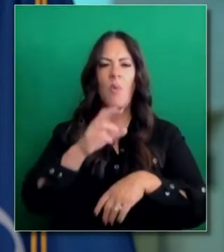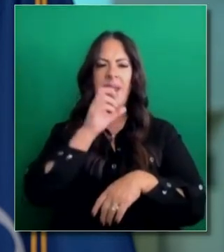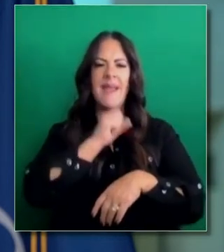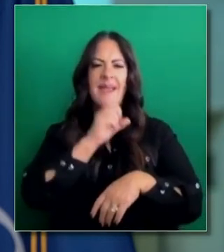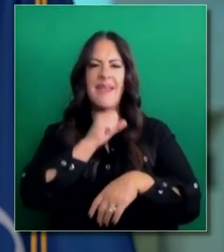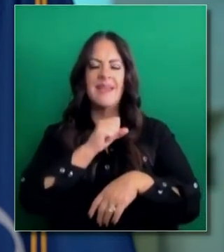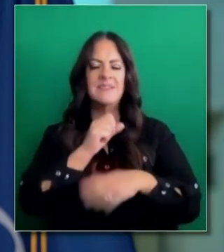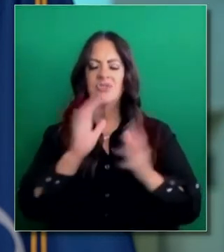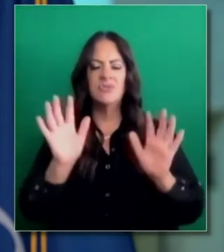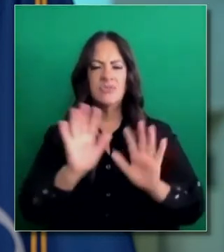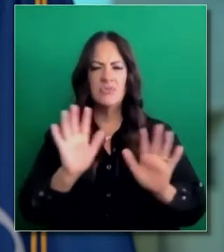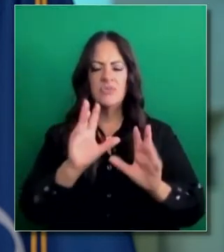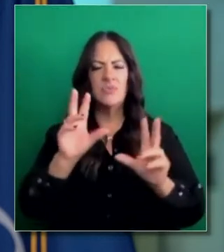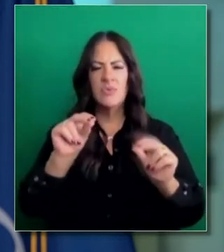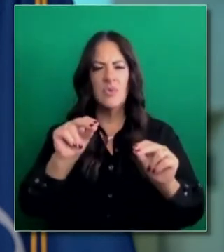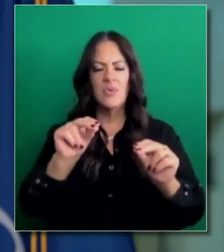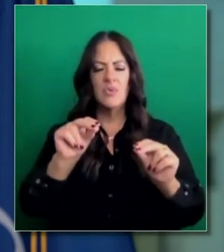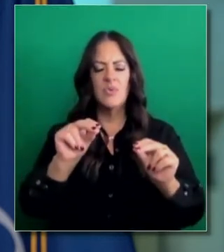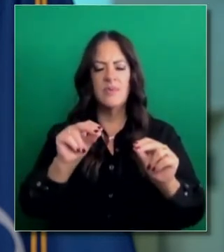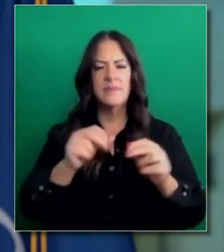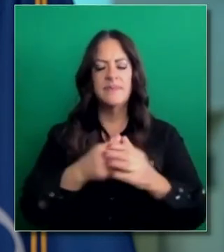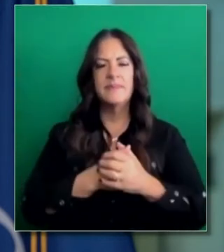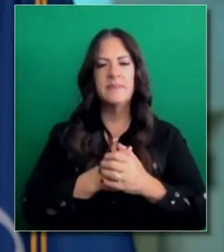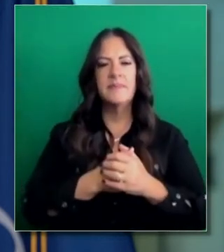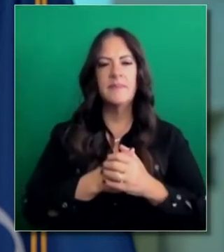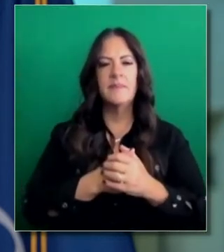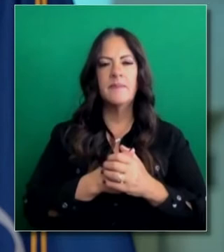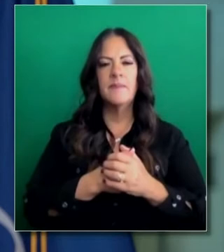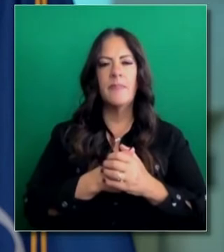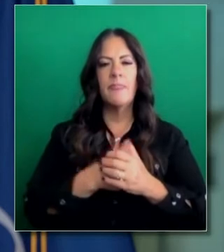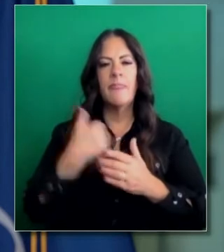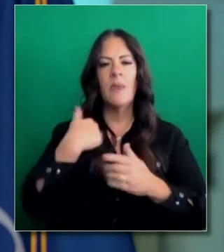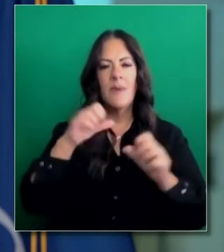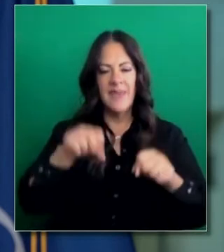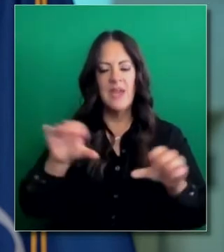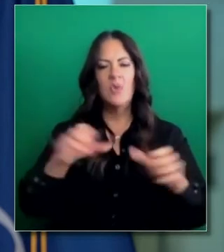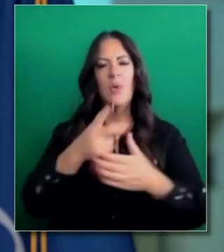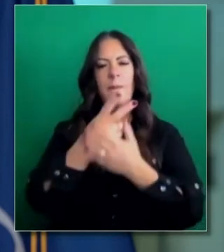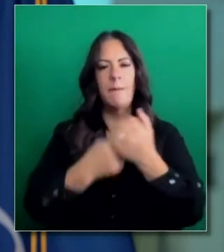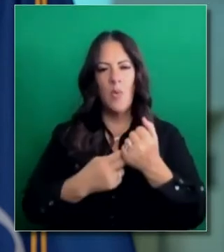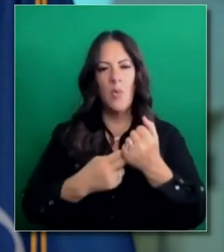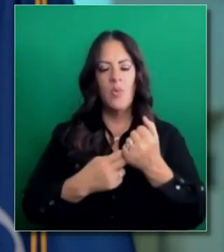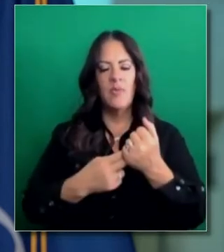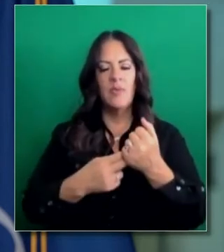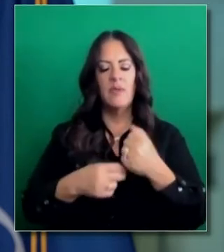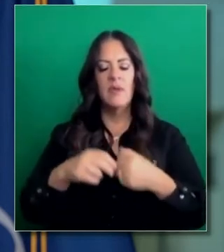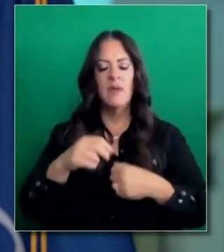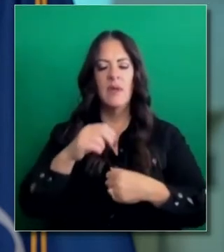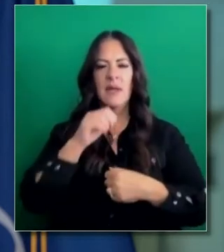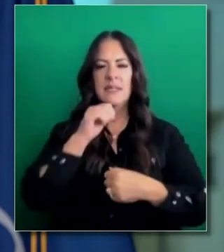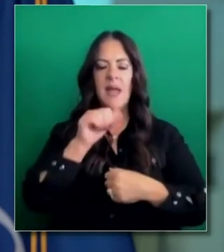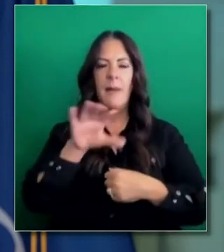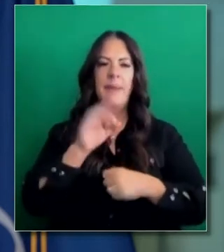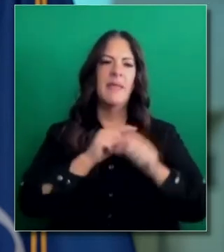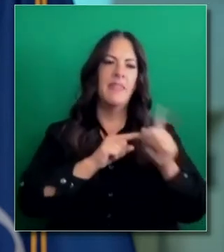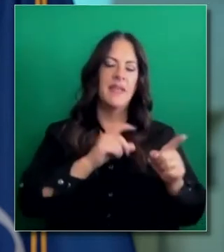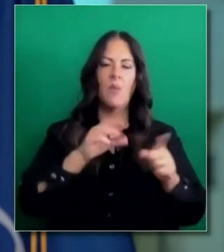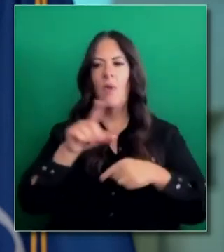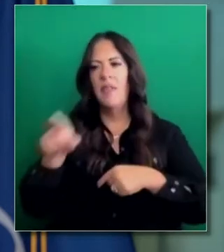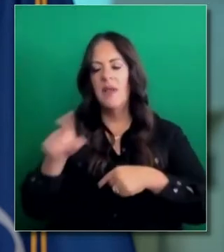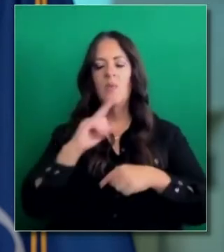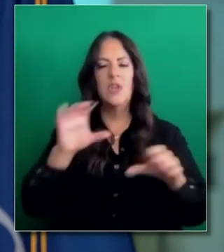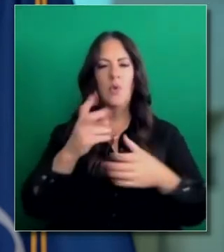la respuesta es no y podemos hacer las dos cosas es uno y el otro no uno o el otro